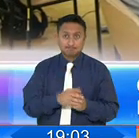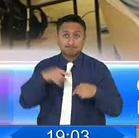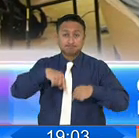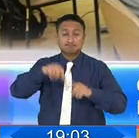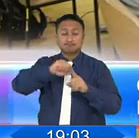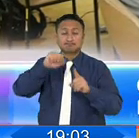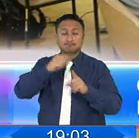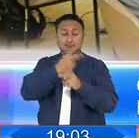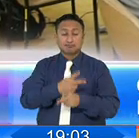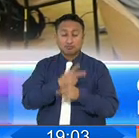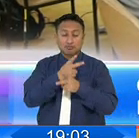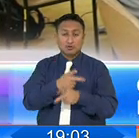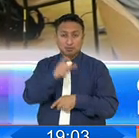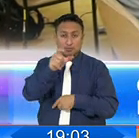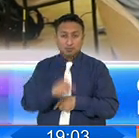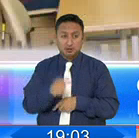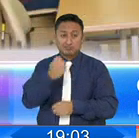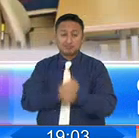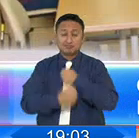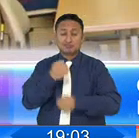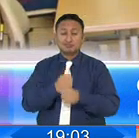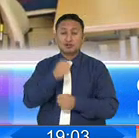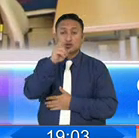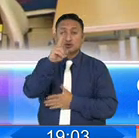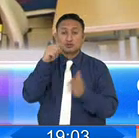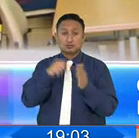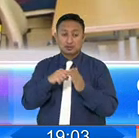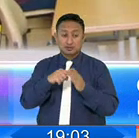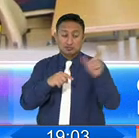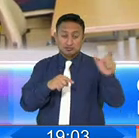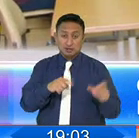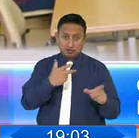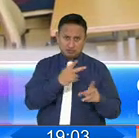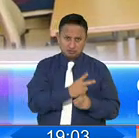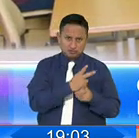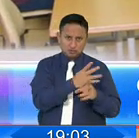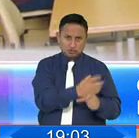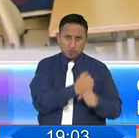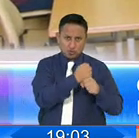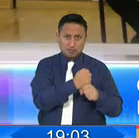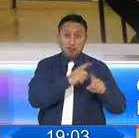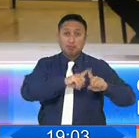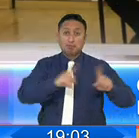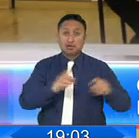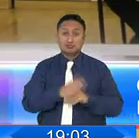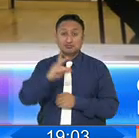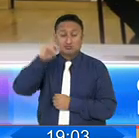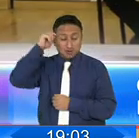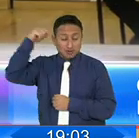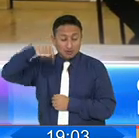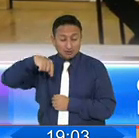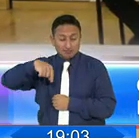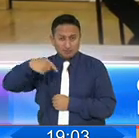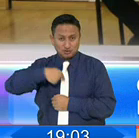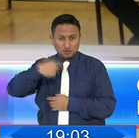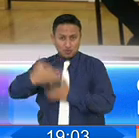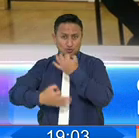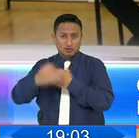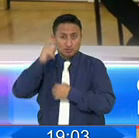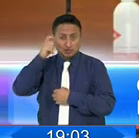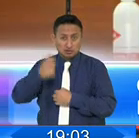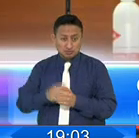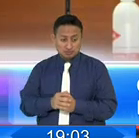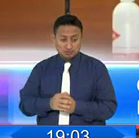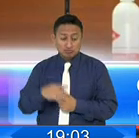protección de víctimas y testigos activo desde el año 2000 brinda mayor seguridad a los funcionarios. Sin embargo, recuerda que el ostentar un cargo de juez o fiscal no